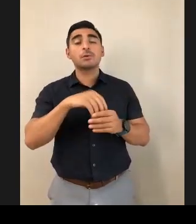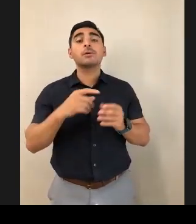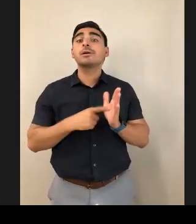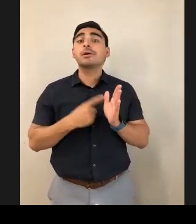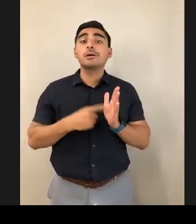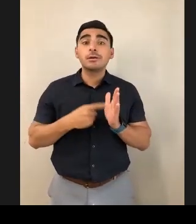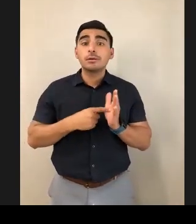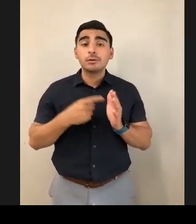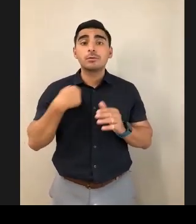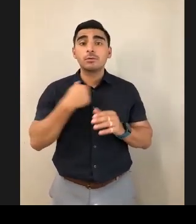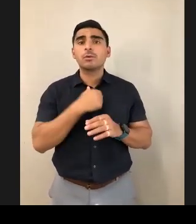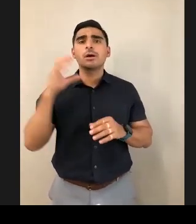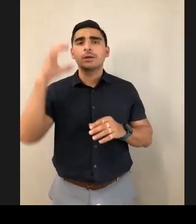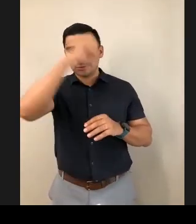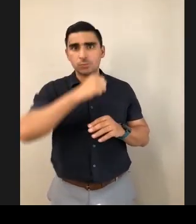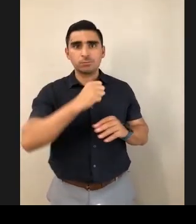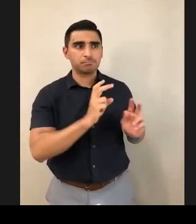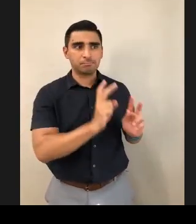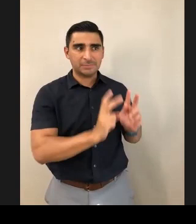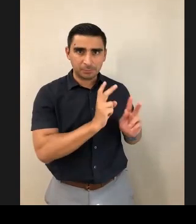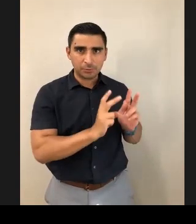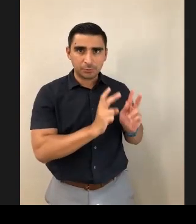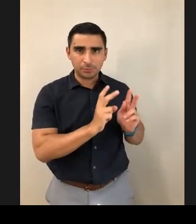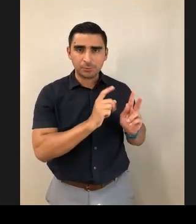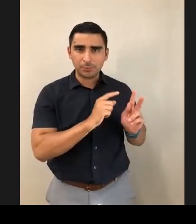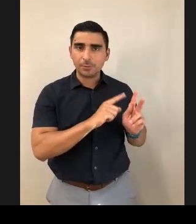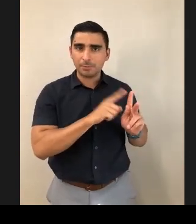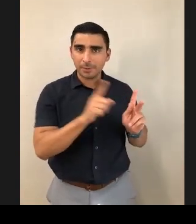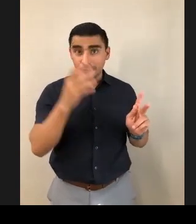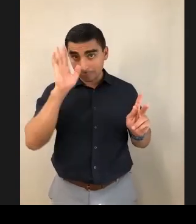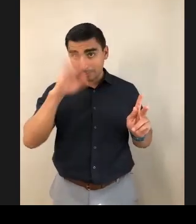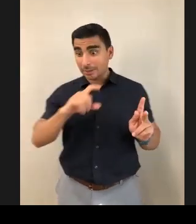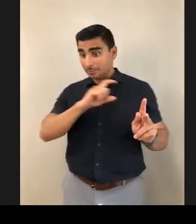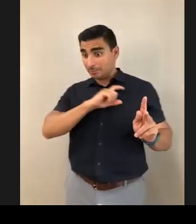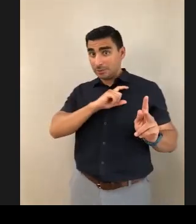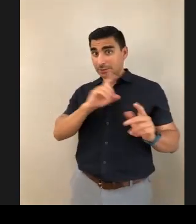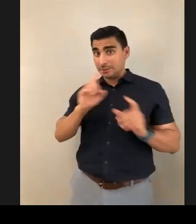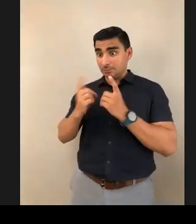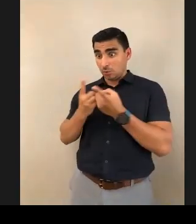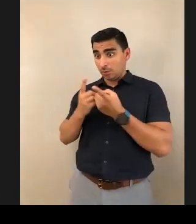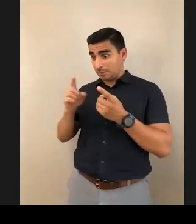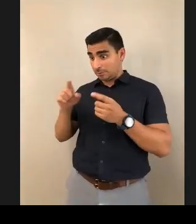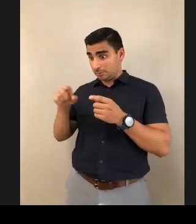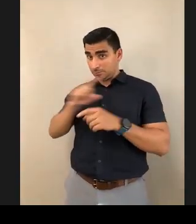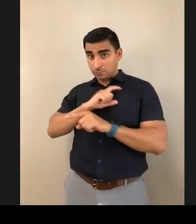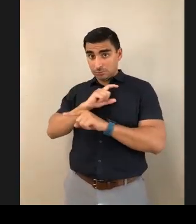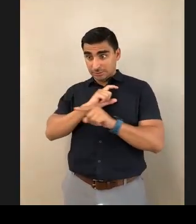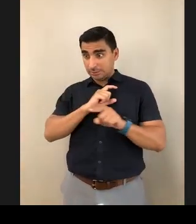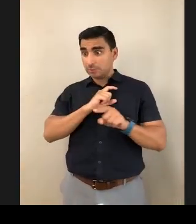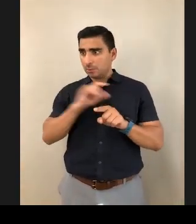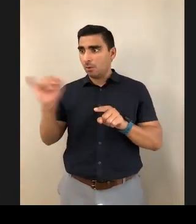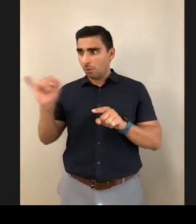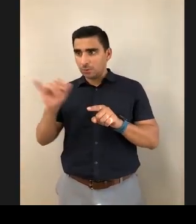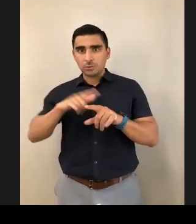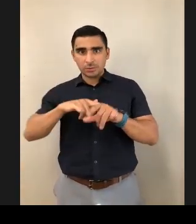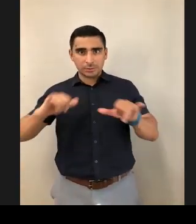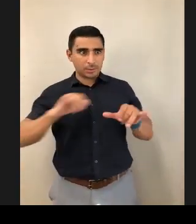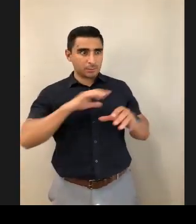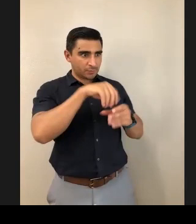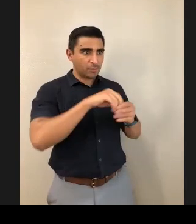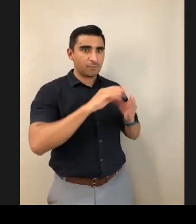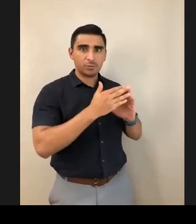participación, también pensamos en ello sobre los civiles, pero la policía también forma parte de